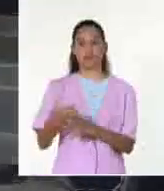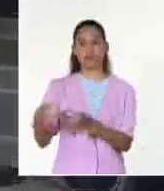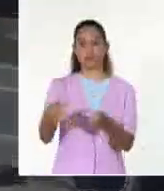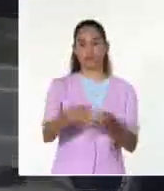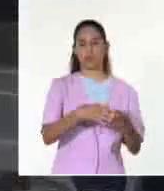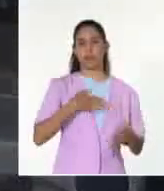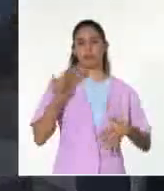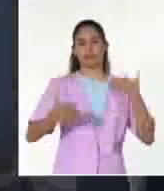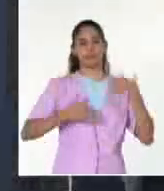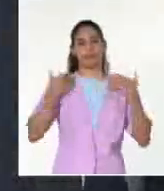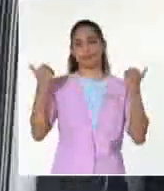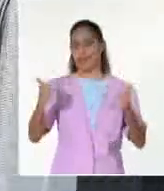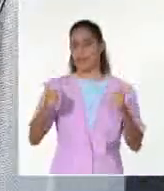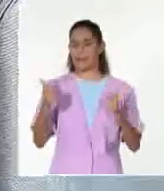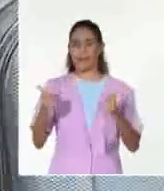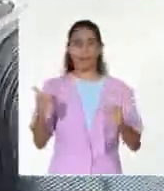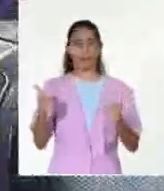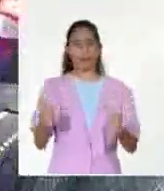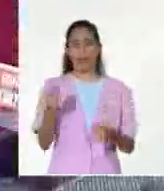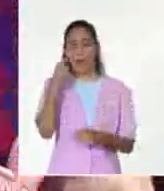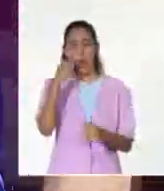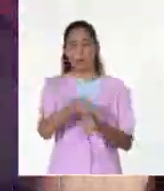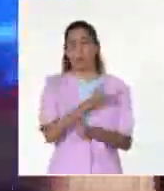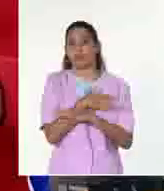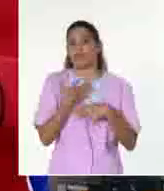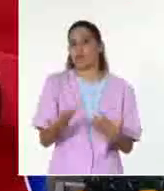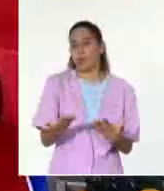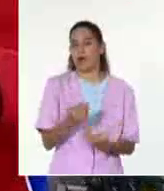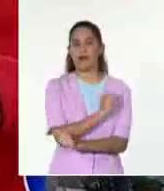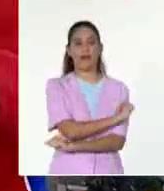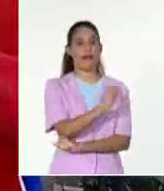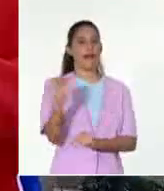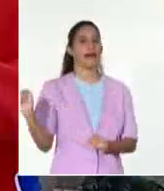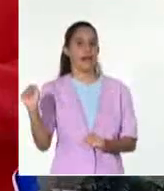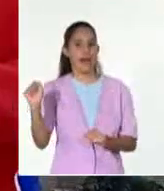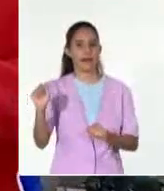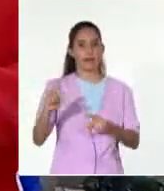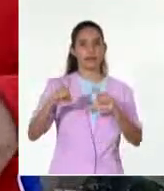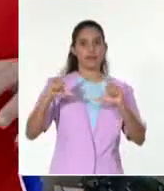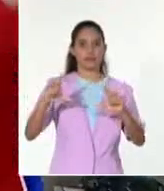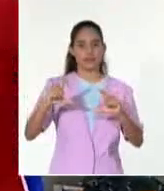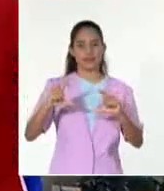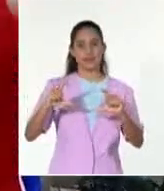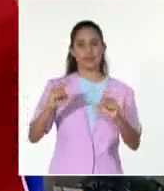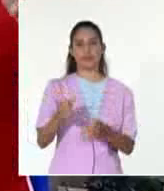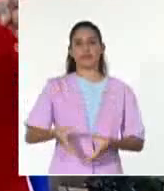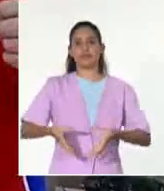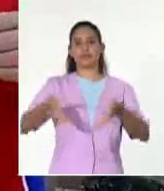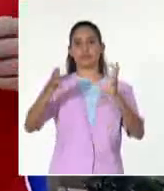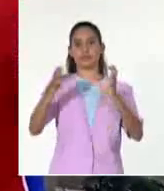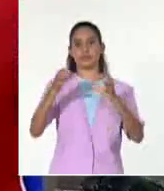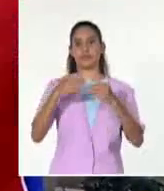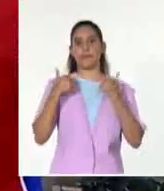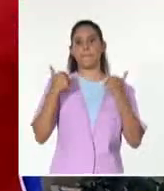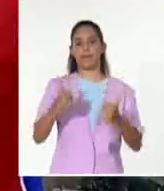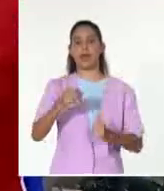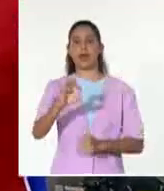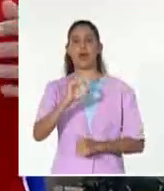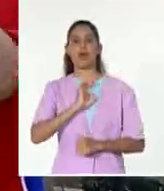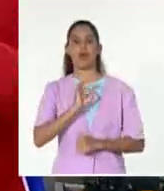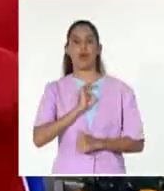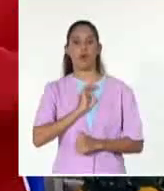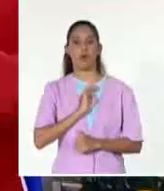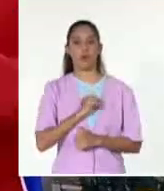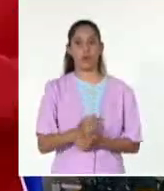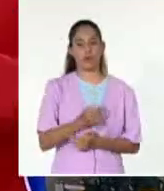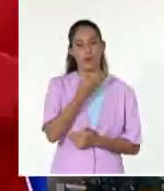metas bien trazadas. El objetivo no es otro que tratar de conseguir el título en esta primera Copa Mundial Juvenil y emular el resultado de los